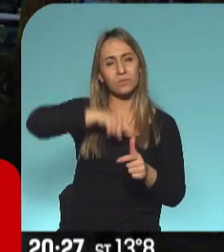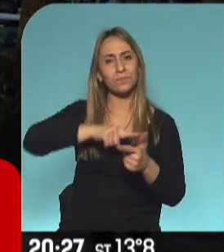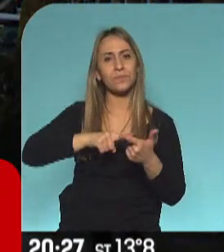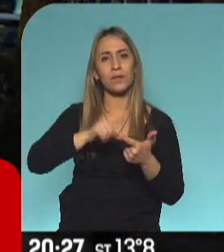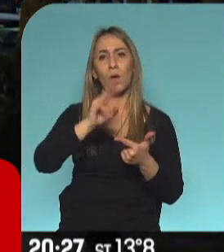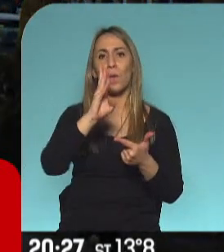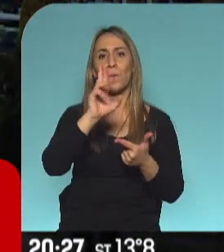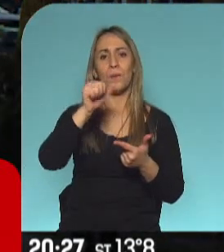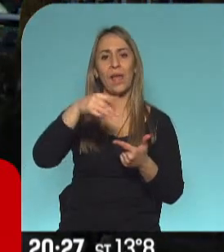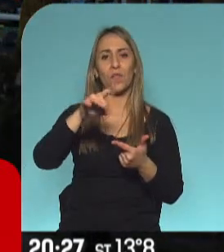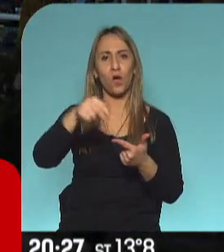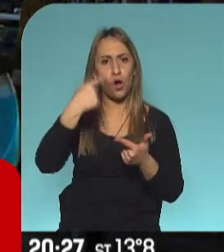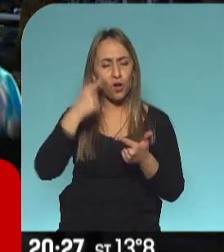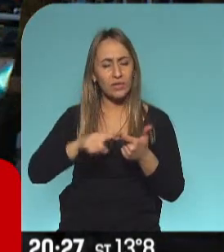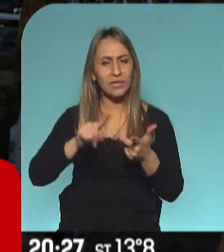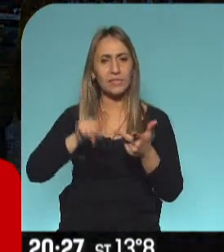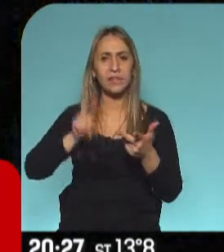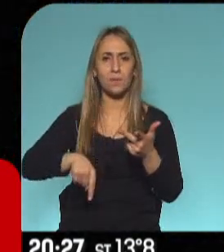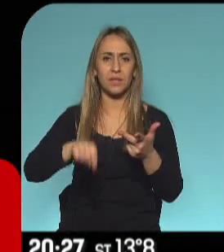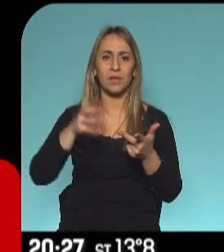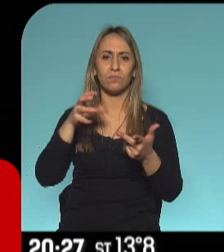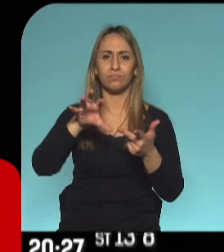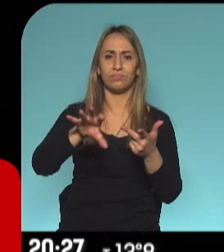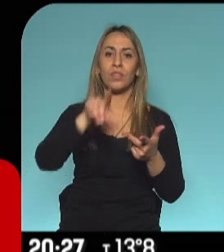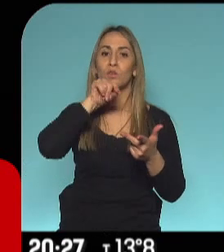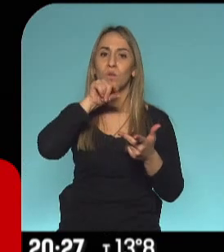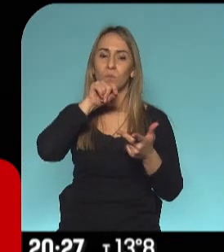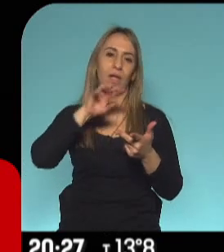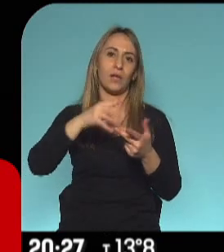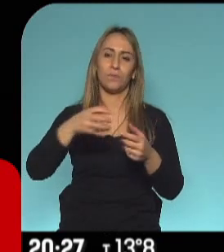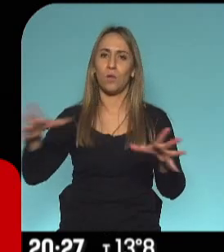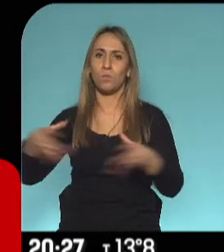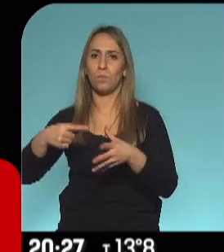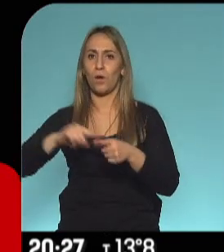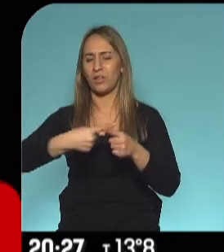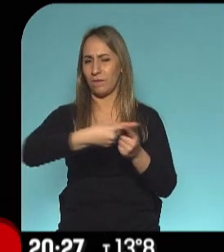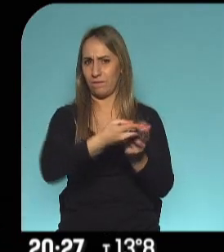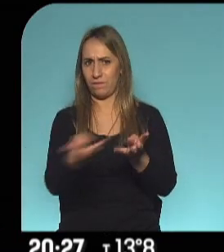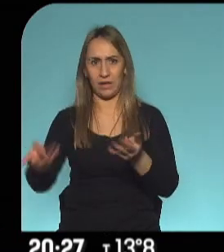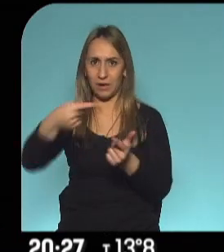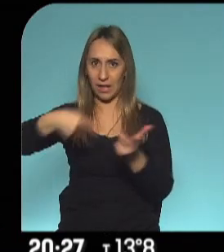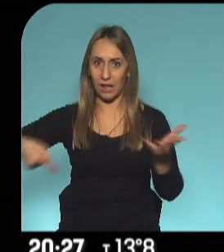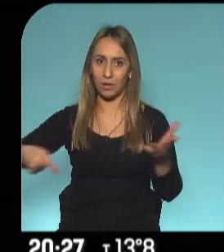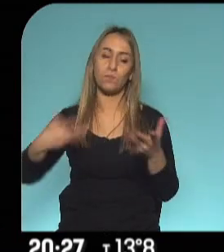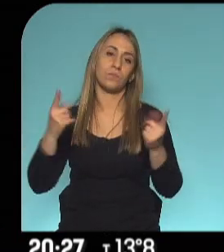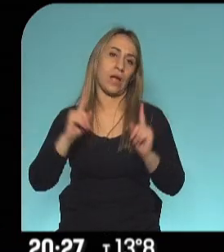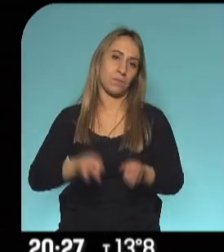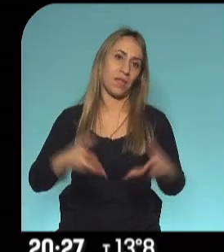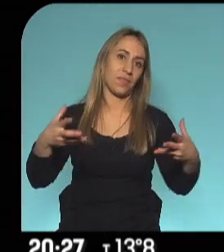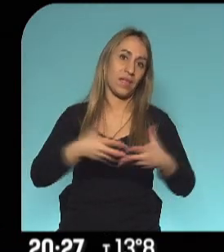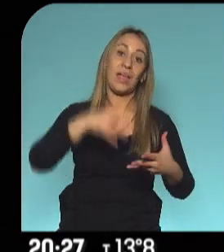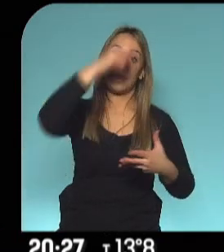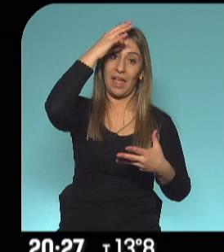Brandoni. Sí, tenemos por allí también otro tuit, porque desde todo el arco político y también, por supuesto, desde el espectáculo, podemos decir,